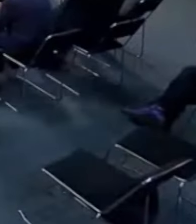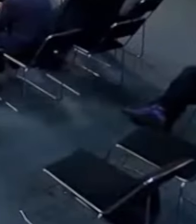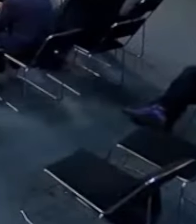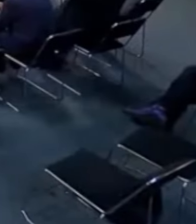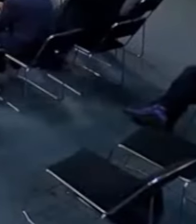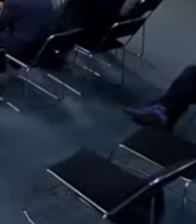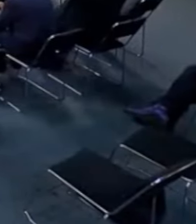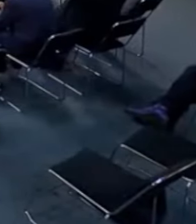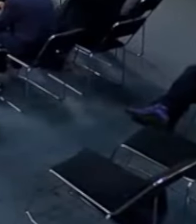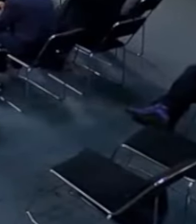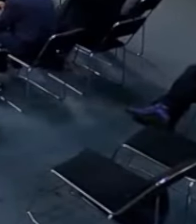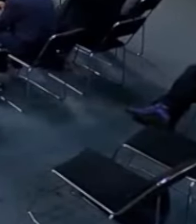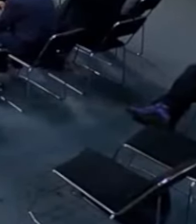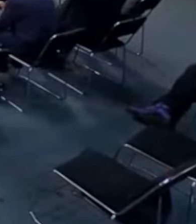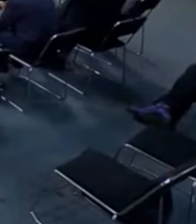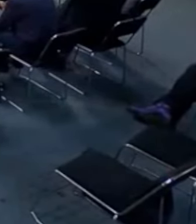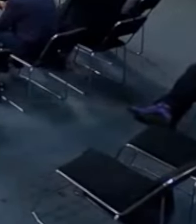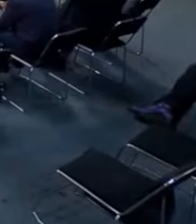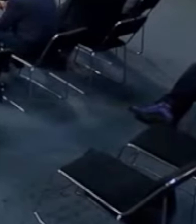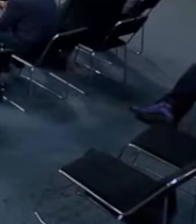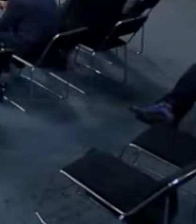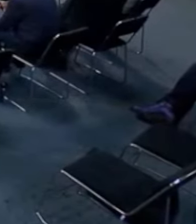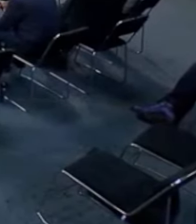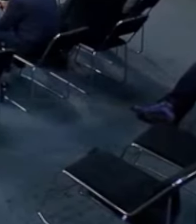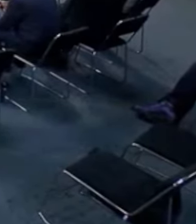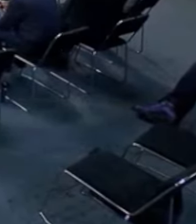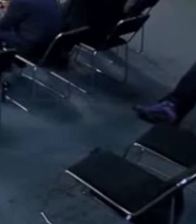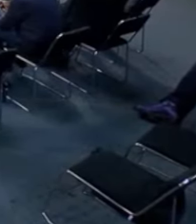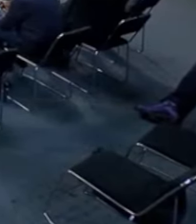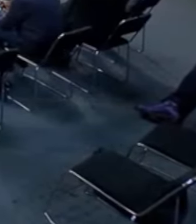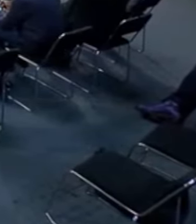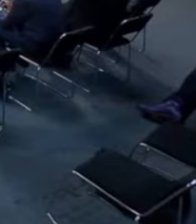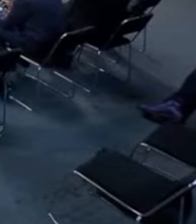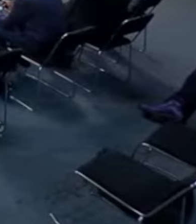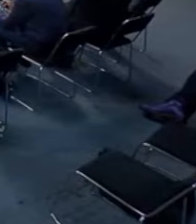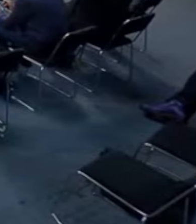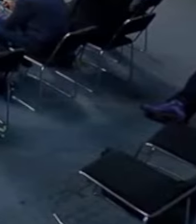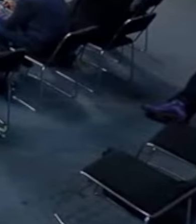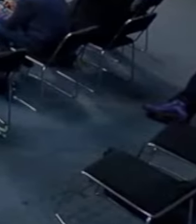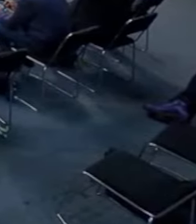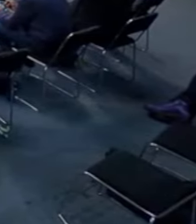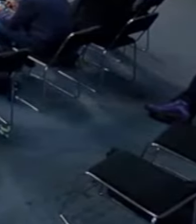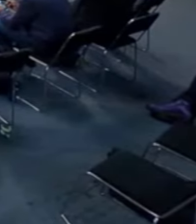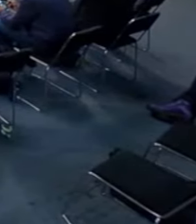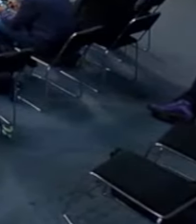Que la...